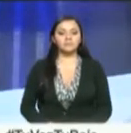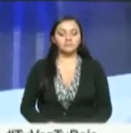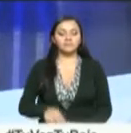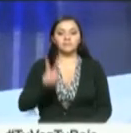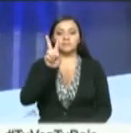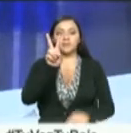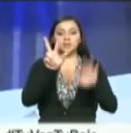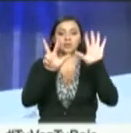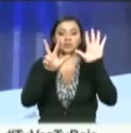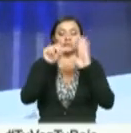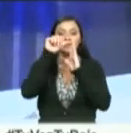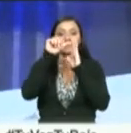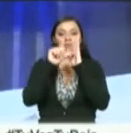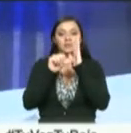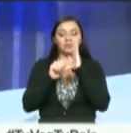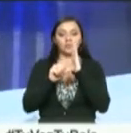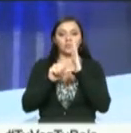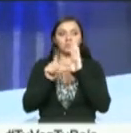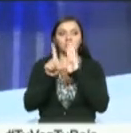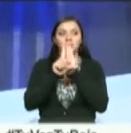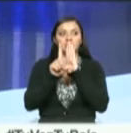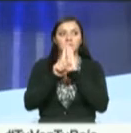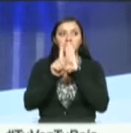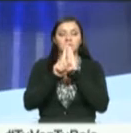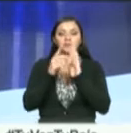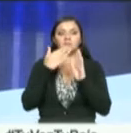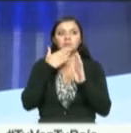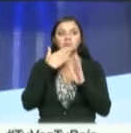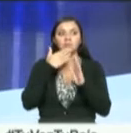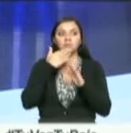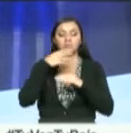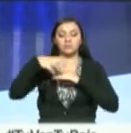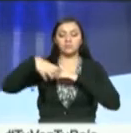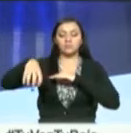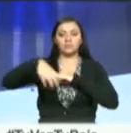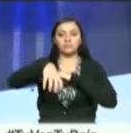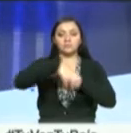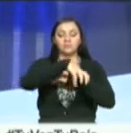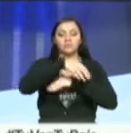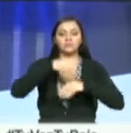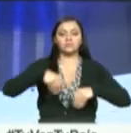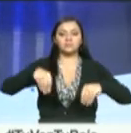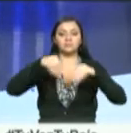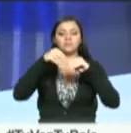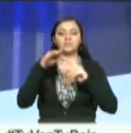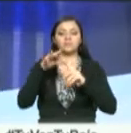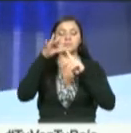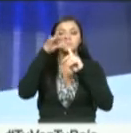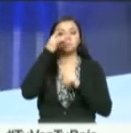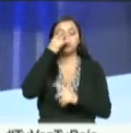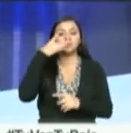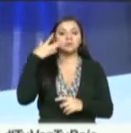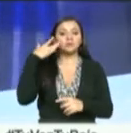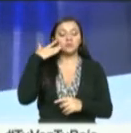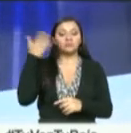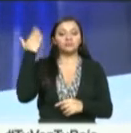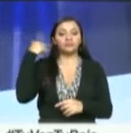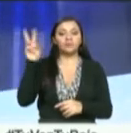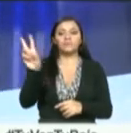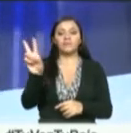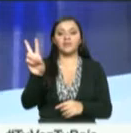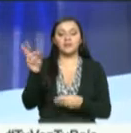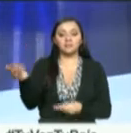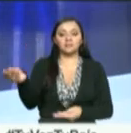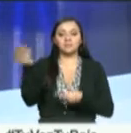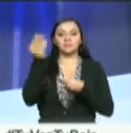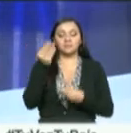28 artículos son los que encierra el proyecto de ley para la circunscripción territorial especial de la Amazonía, remitido el pasado viernes desde